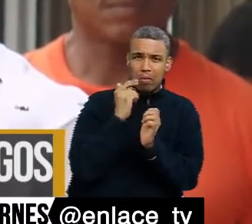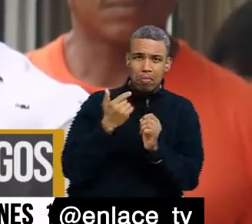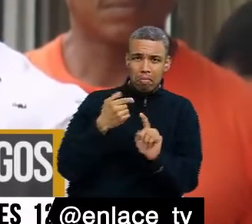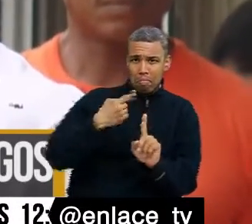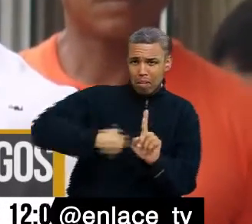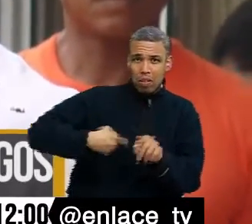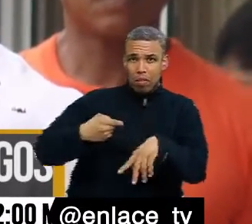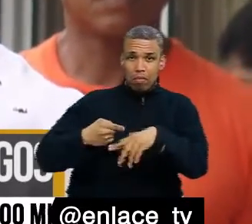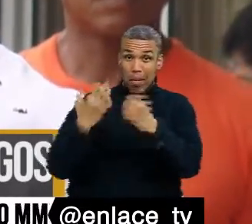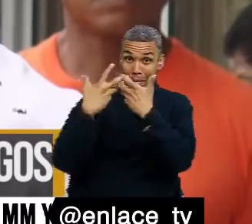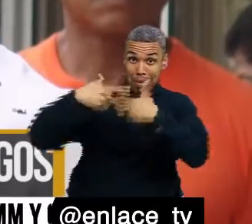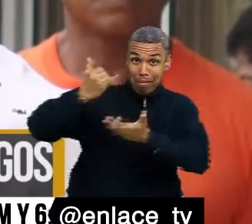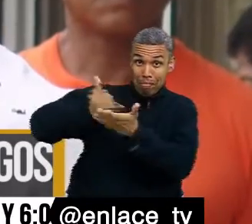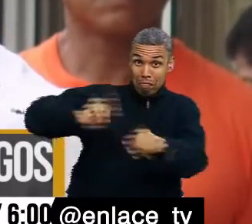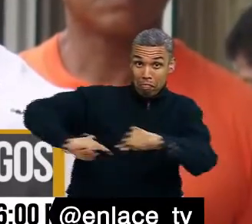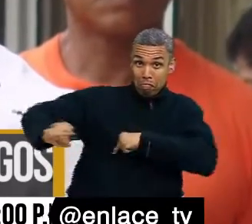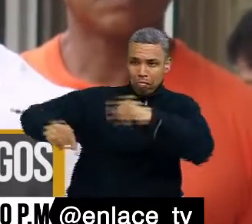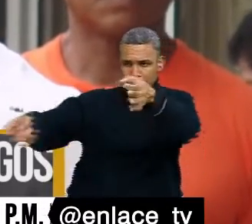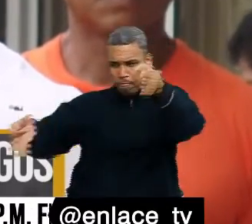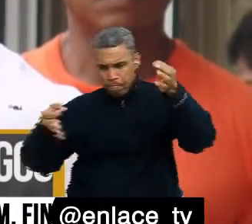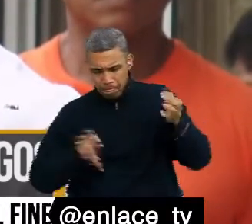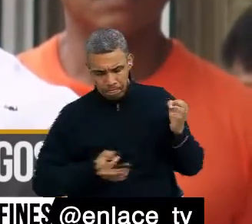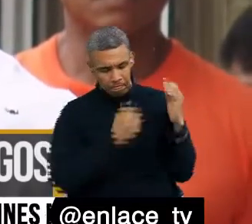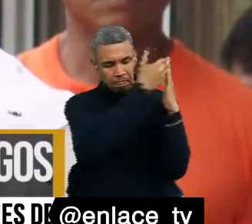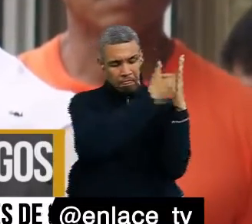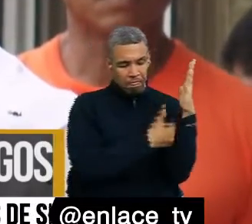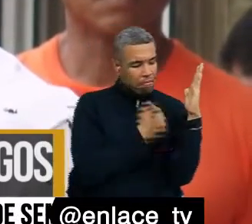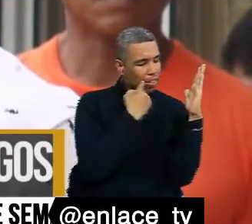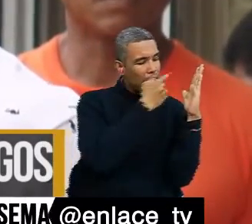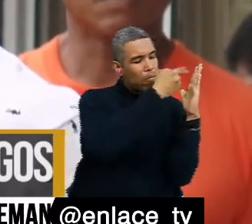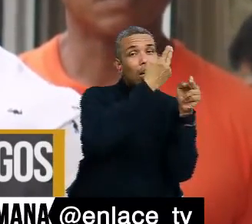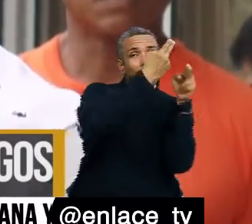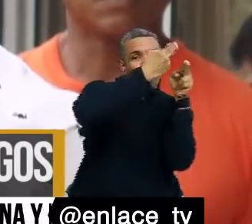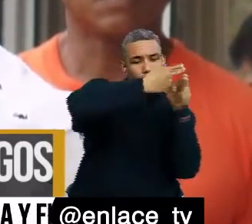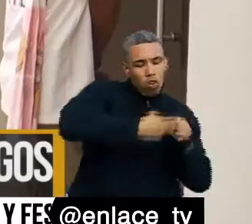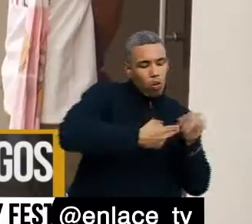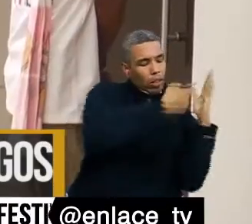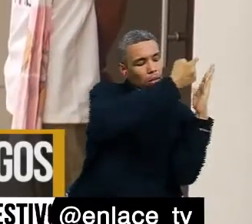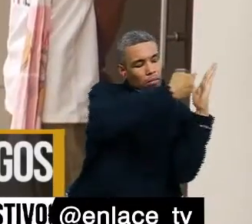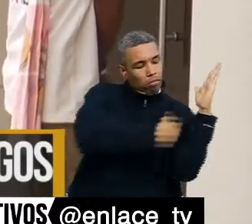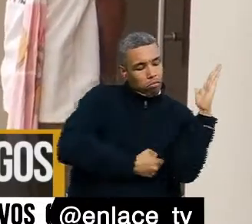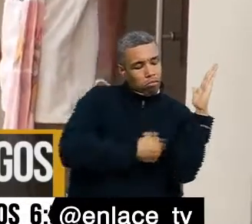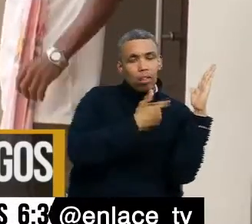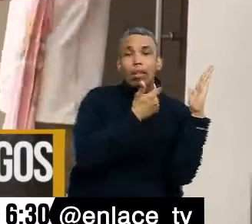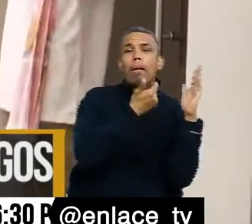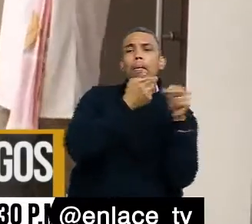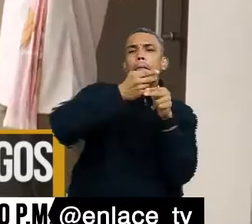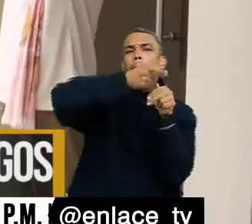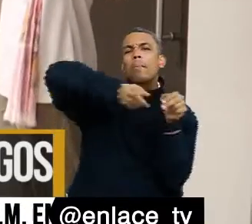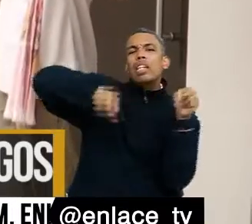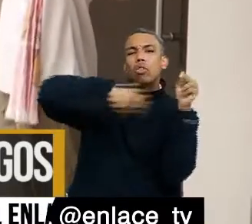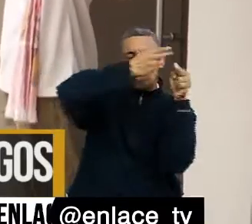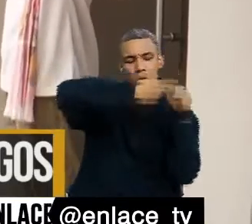presente, y tengo el dato de 151 personas afectadas por nuestra liquidación, donde existen